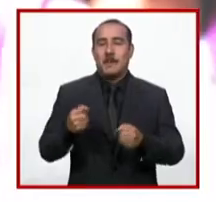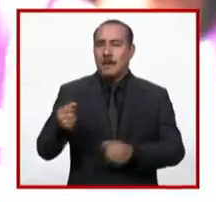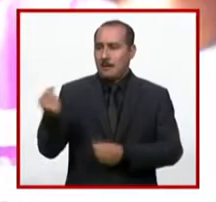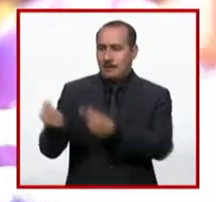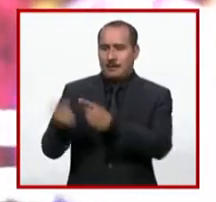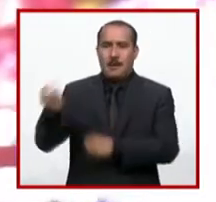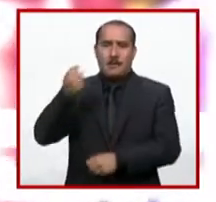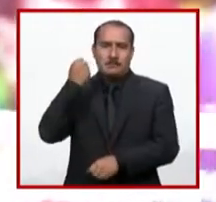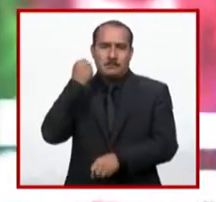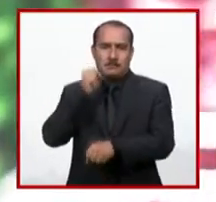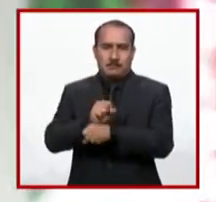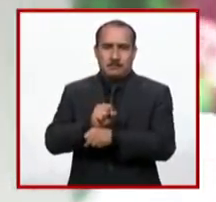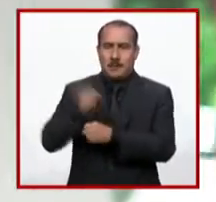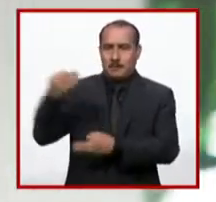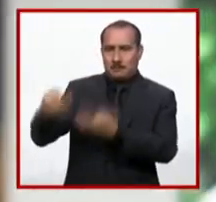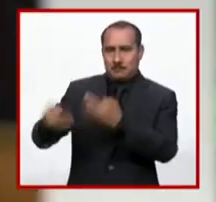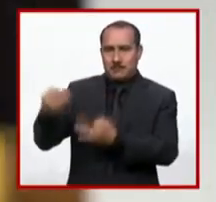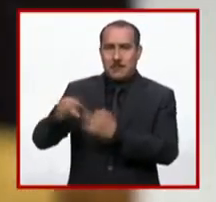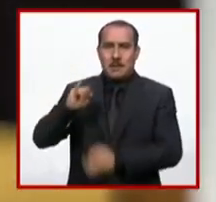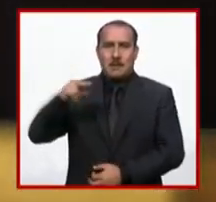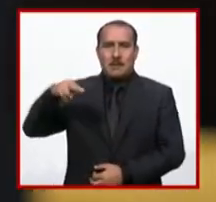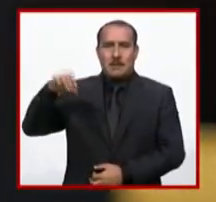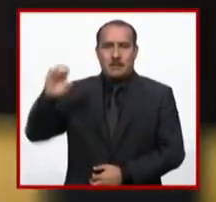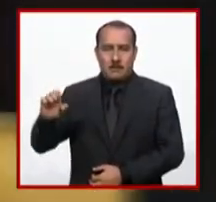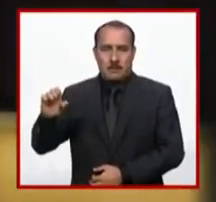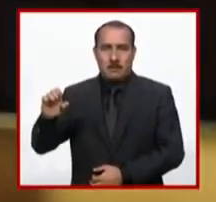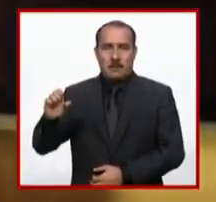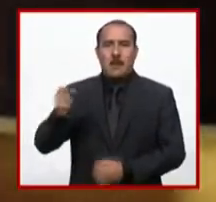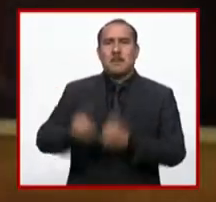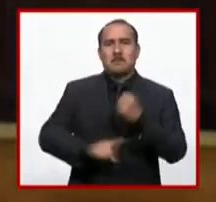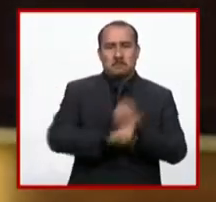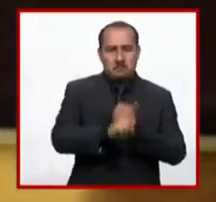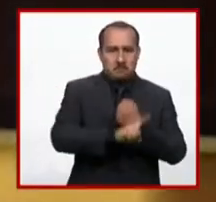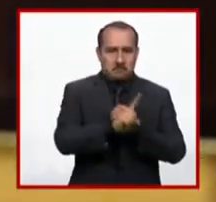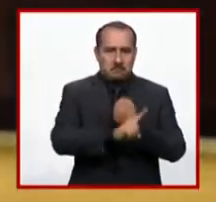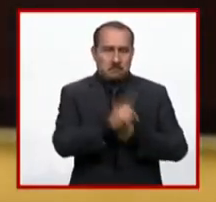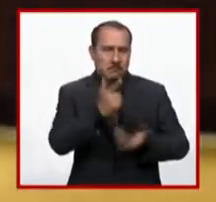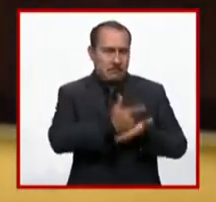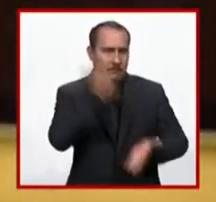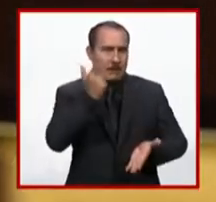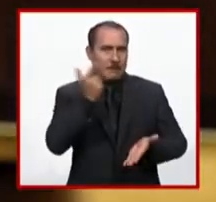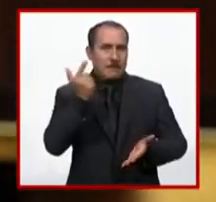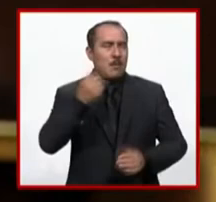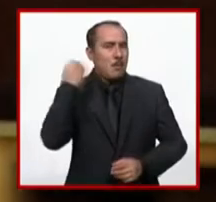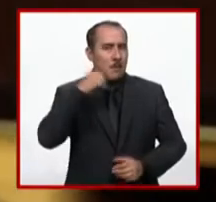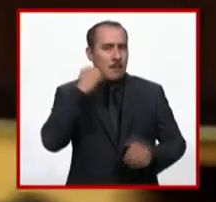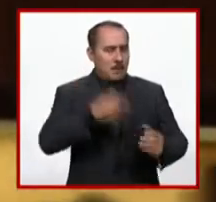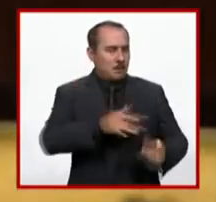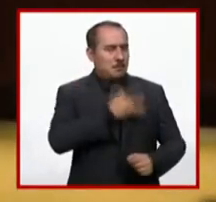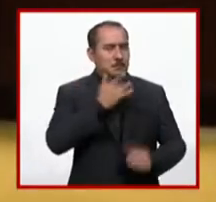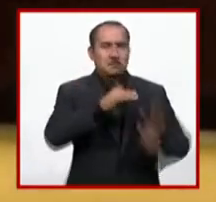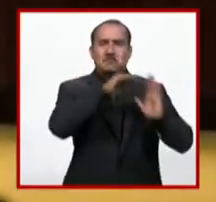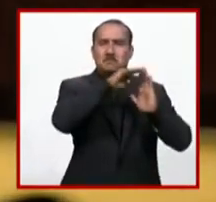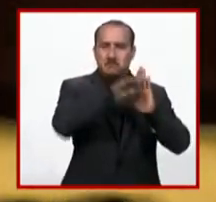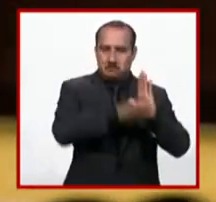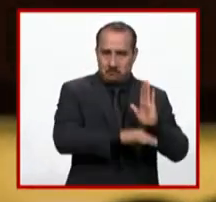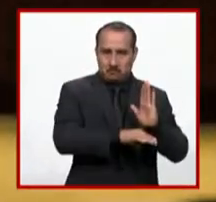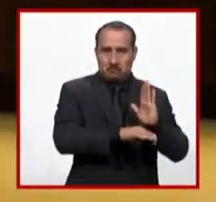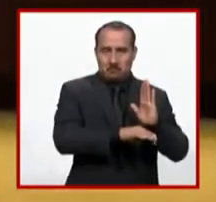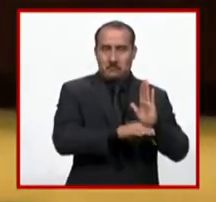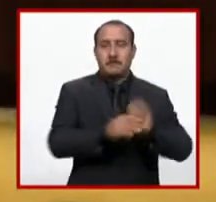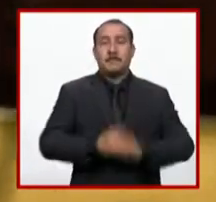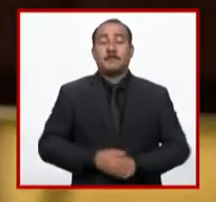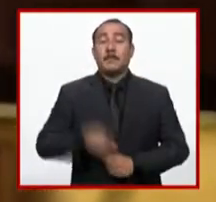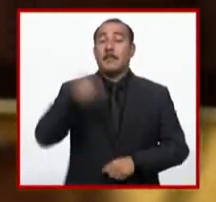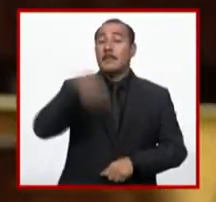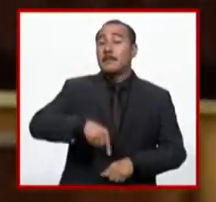comparte el Secretario Ejecutivo y miden los delitos de alto impacto. Este es el